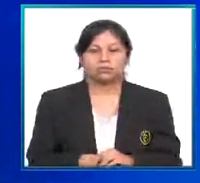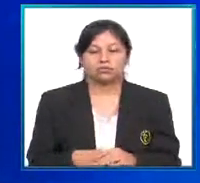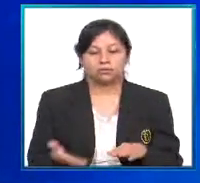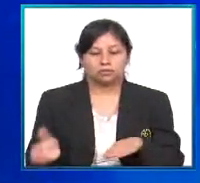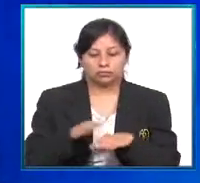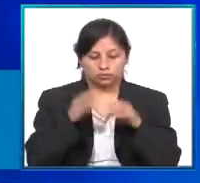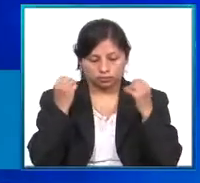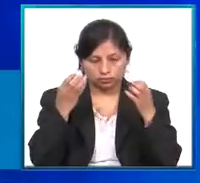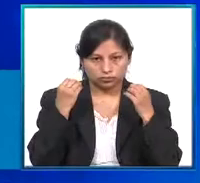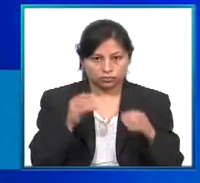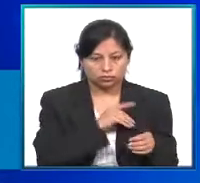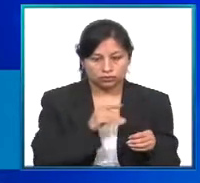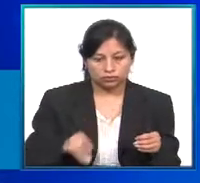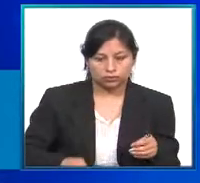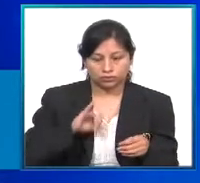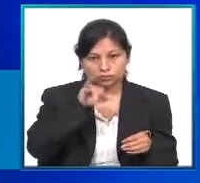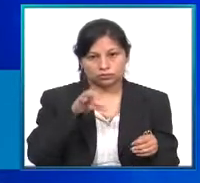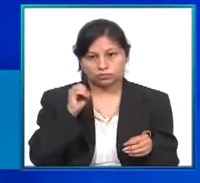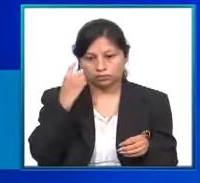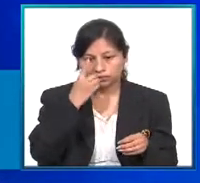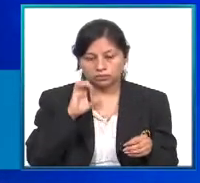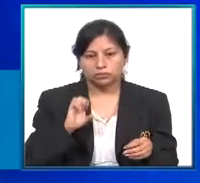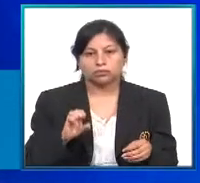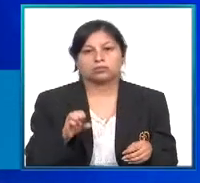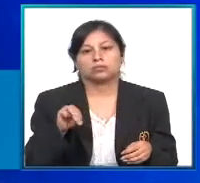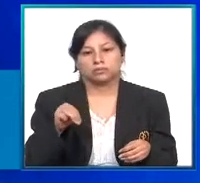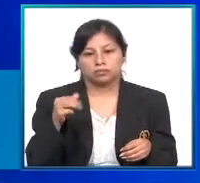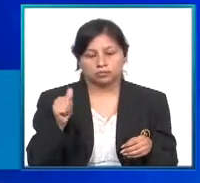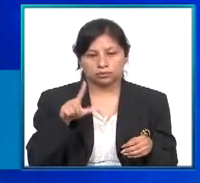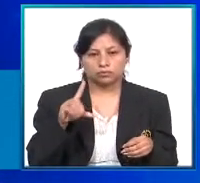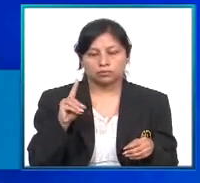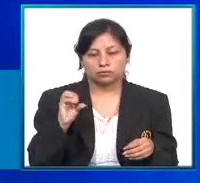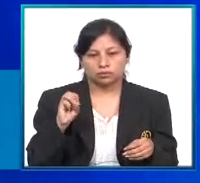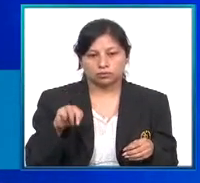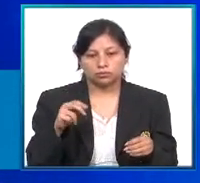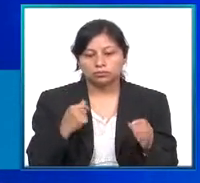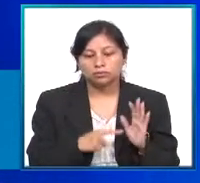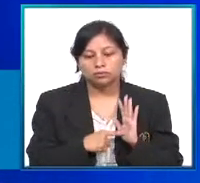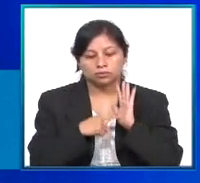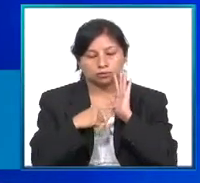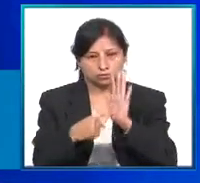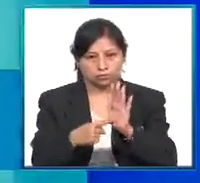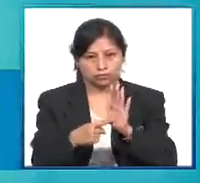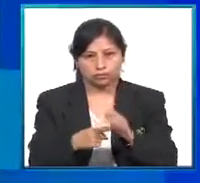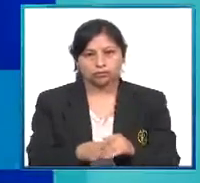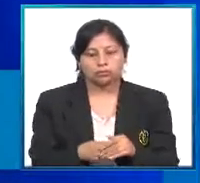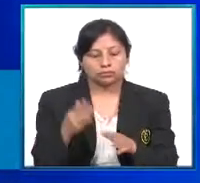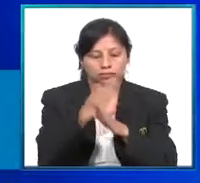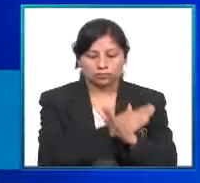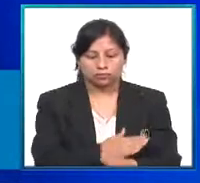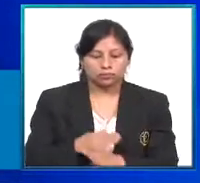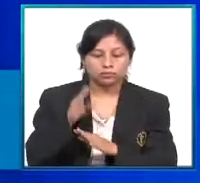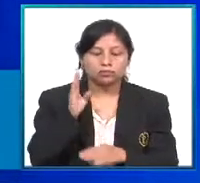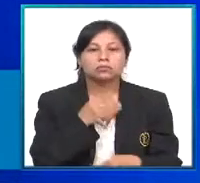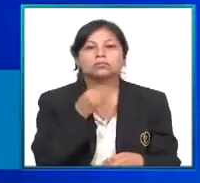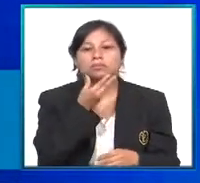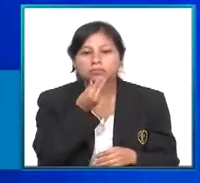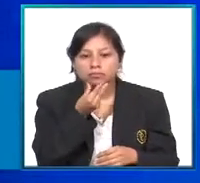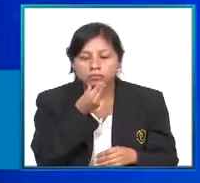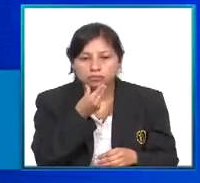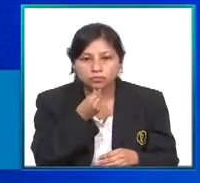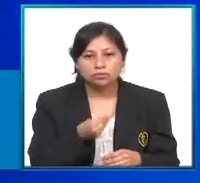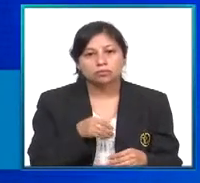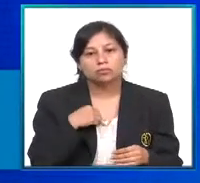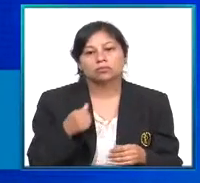En más información, el diputado José Alejandro de León Maldonado del Bloque Podemos presentó la iniciativa de ley de protección a los jubilados,